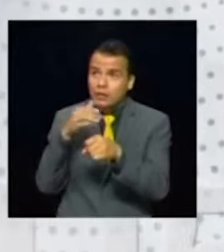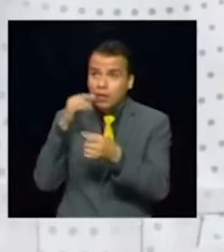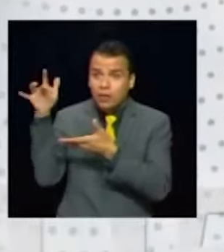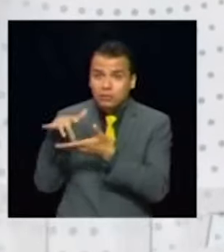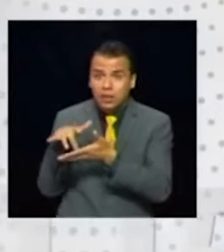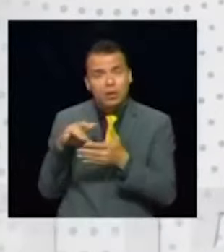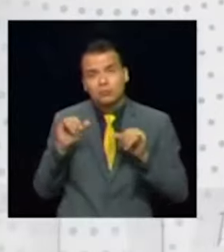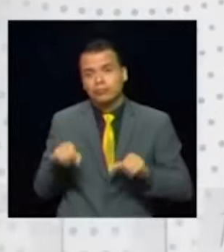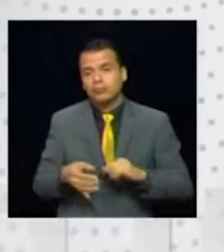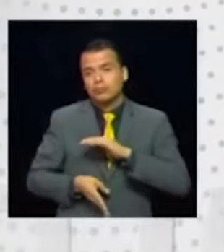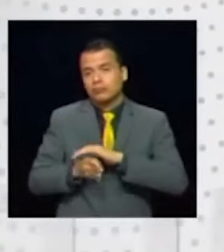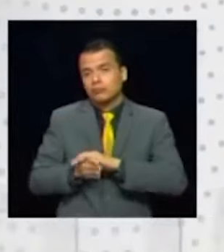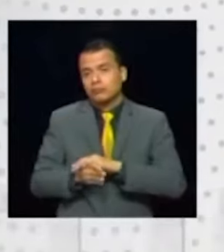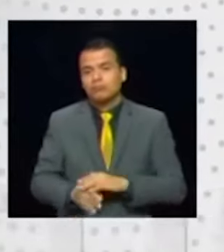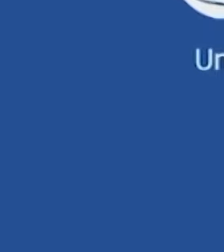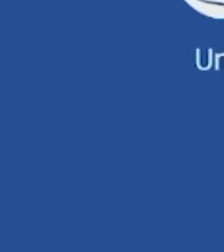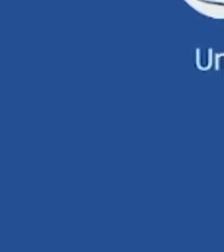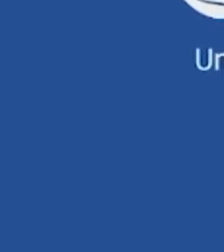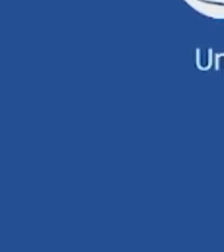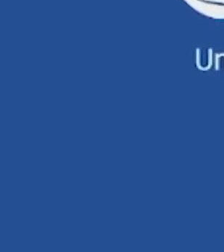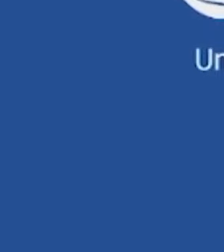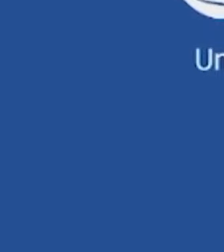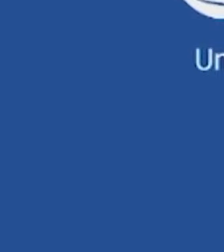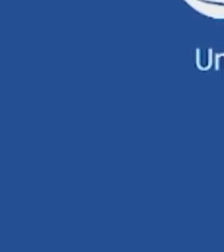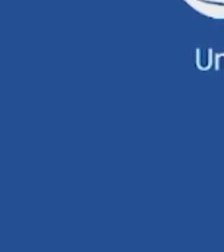medida hasta nuevo aviso.